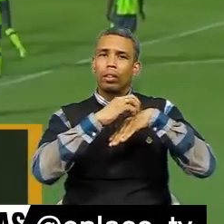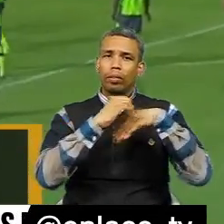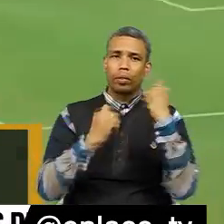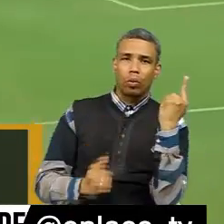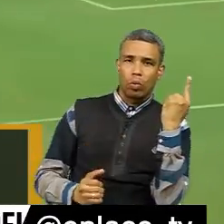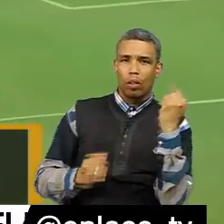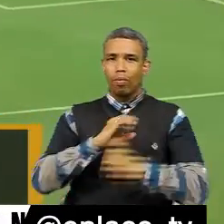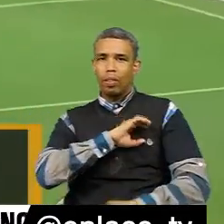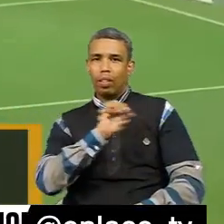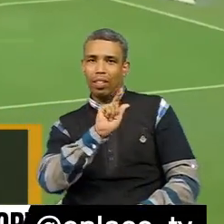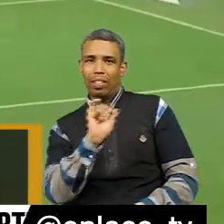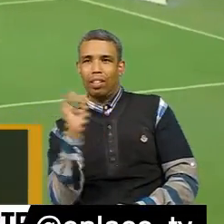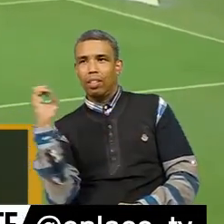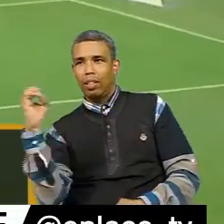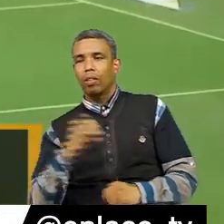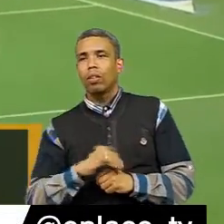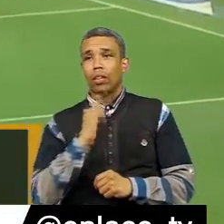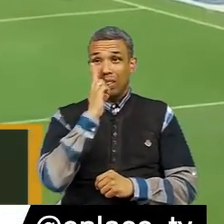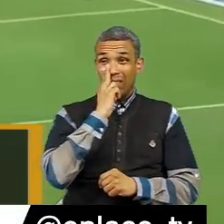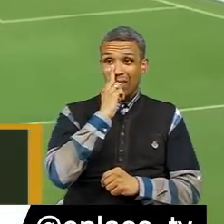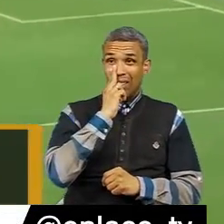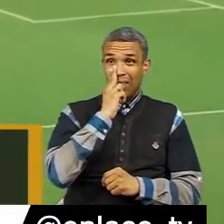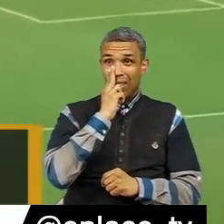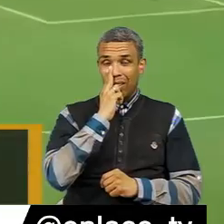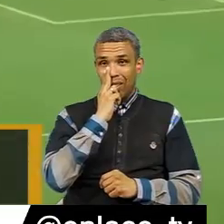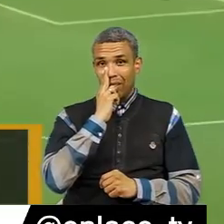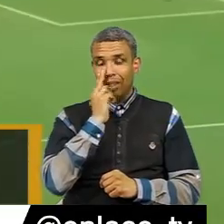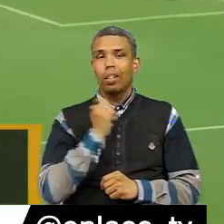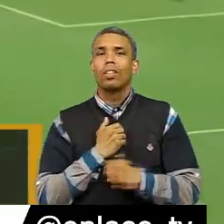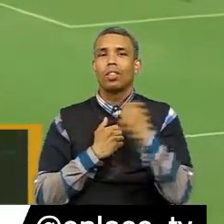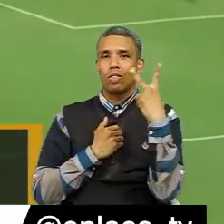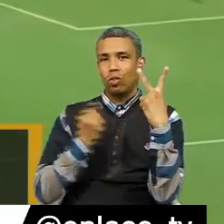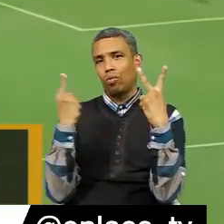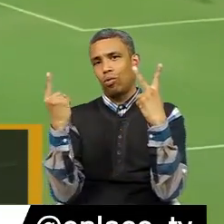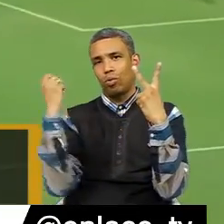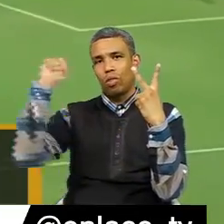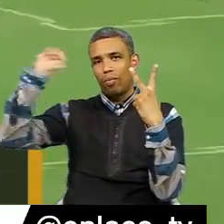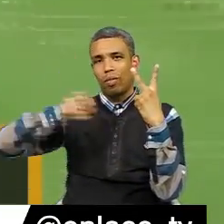0. Atlético Nacional derrotó a Jaguares de Córdoba 2-1.